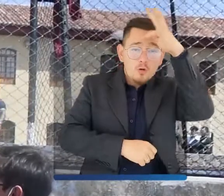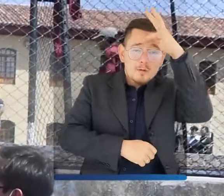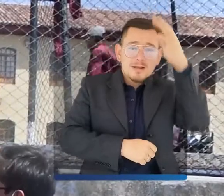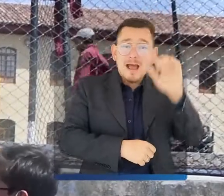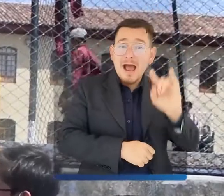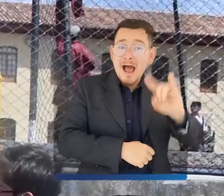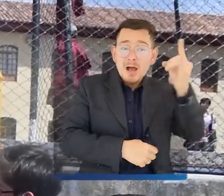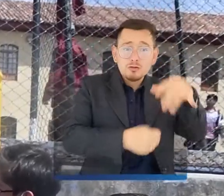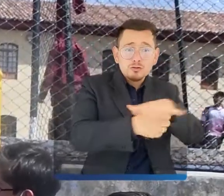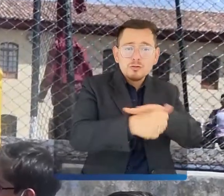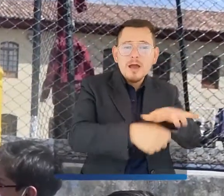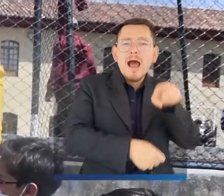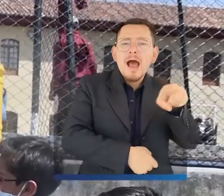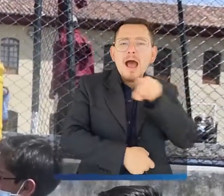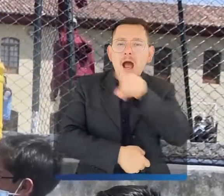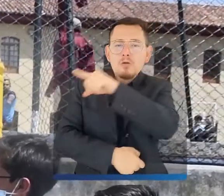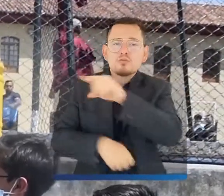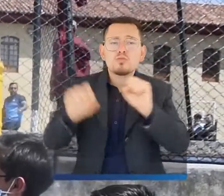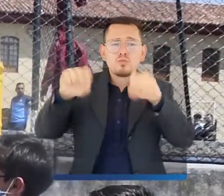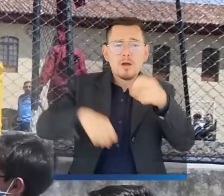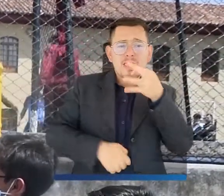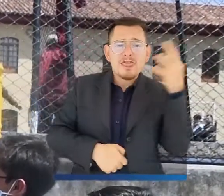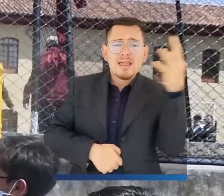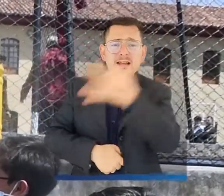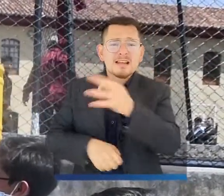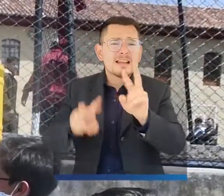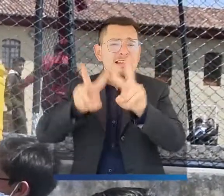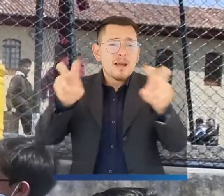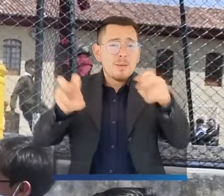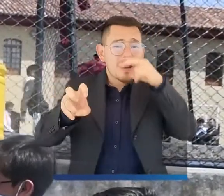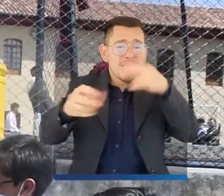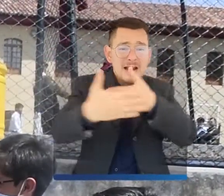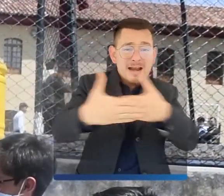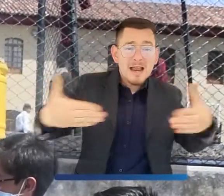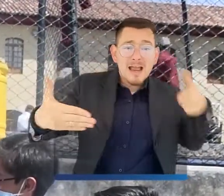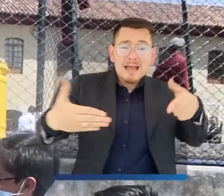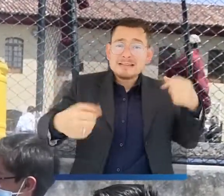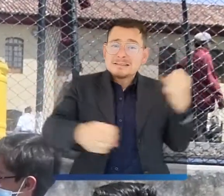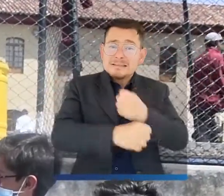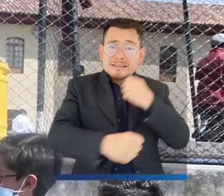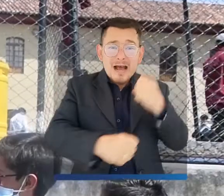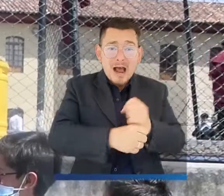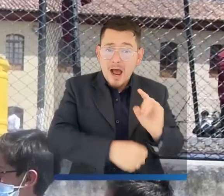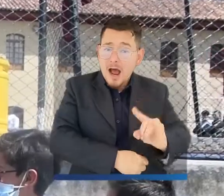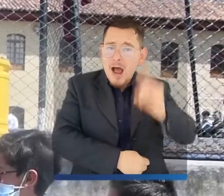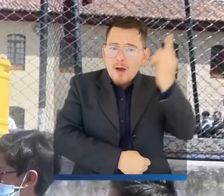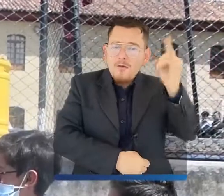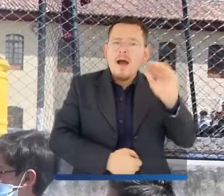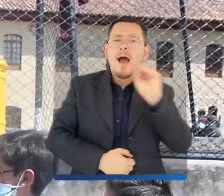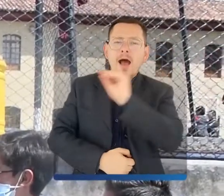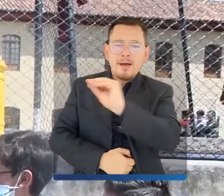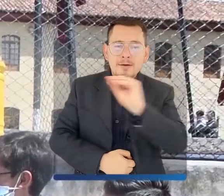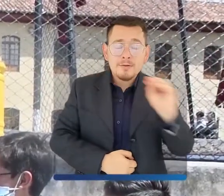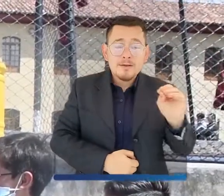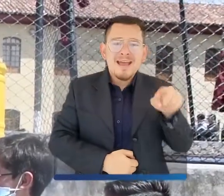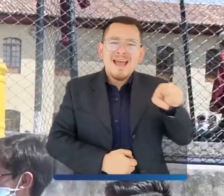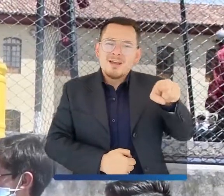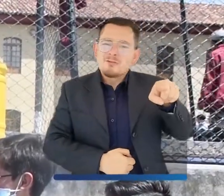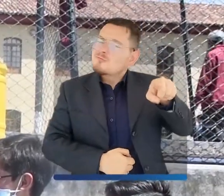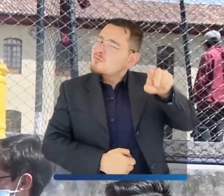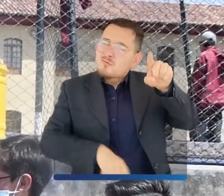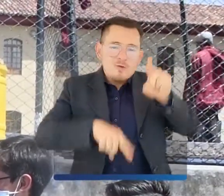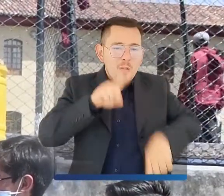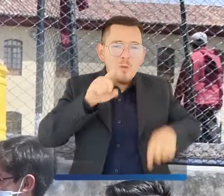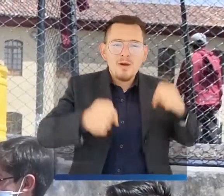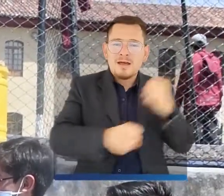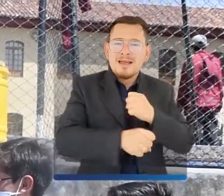La tienda que más cerca. ¿Nunca le optaba por una bici, una tabla, algo para transportarse? ¿No les gusta? No me dejan. ¿Por qué? Yo quería venirme en bici al colegio,